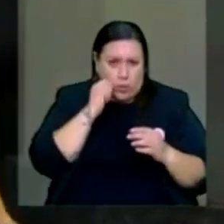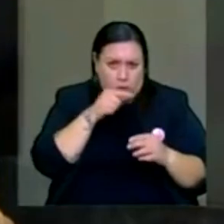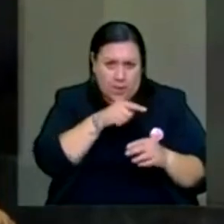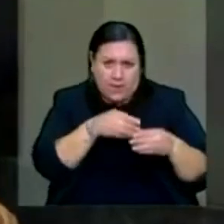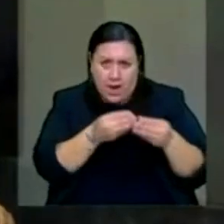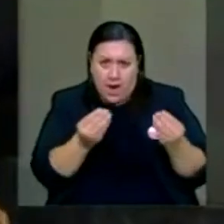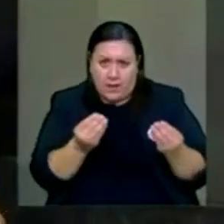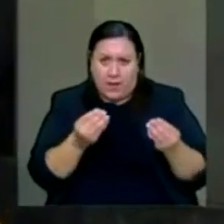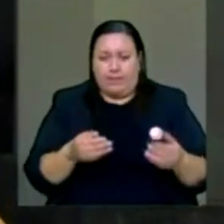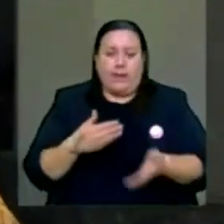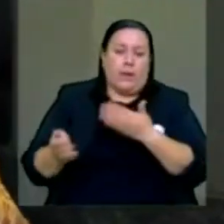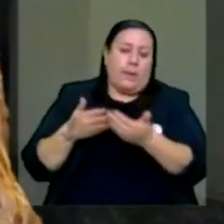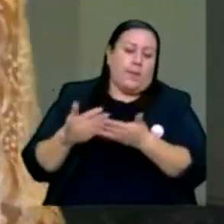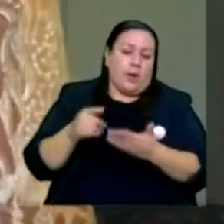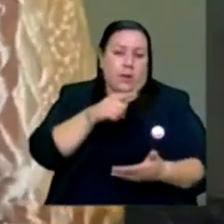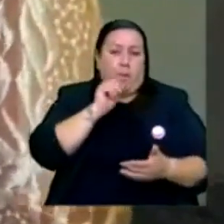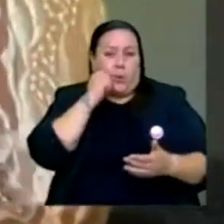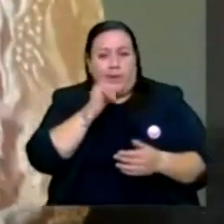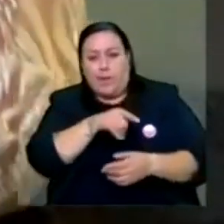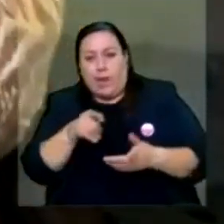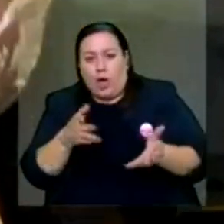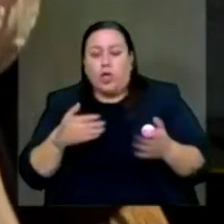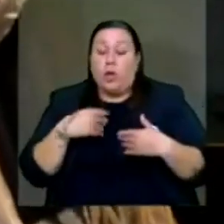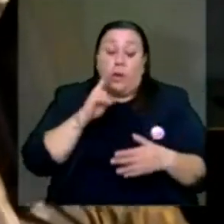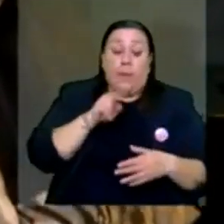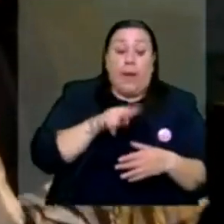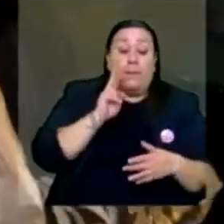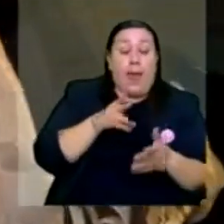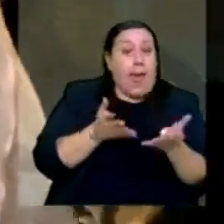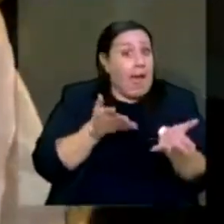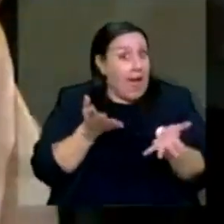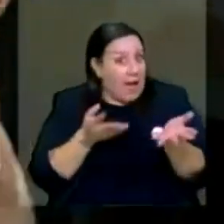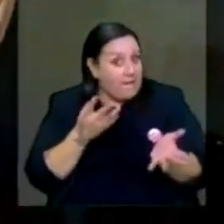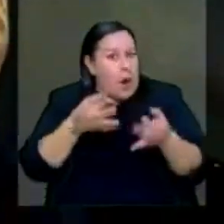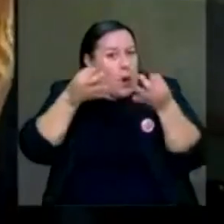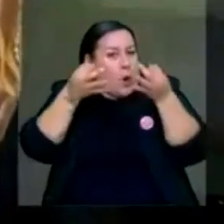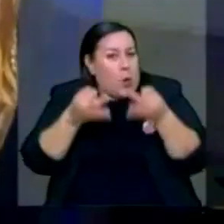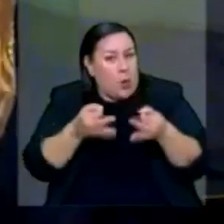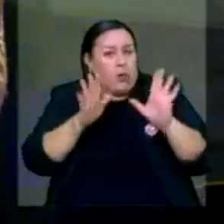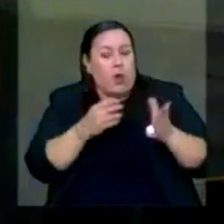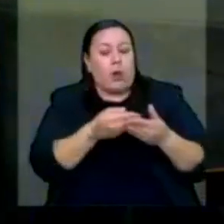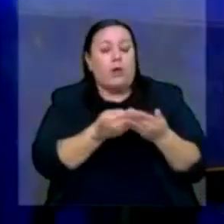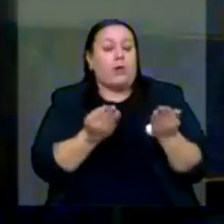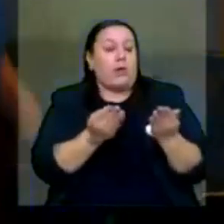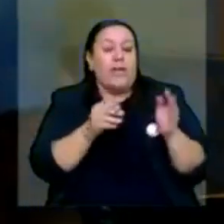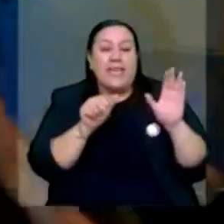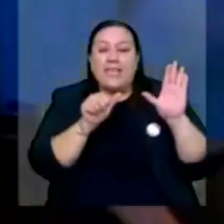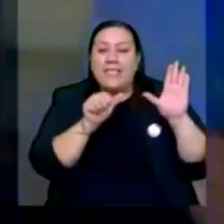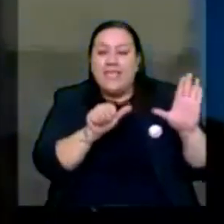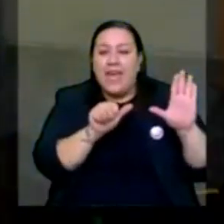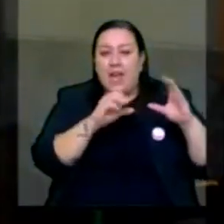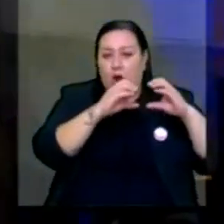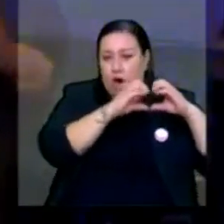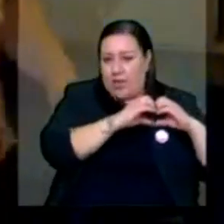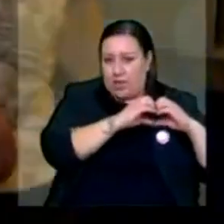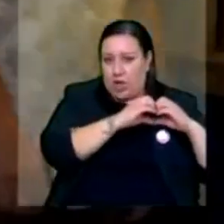no me importa cuál te gusta, Joaquín. Bueno, voy a mirar de rebote, voy a mirar por si justo le pegué de casualidad. ¿Cuál? 6 de corazones. ¿Les quedó